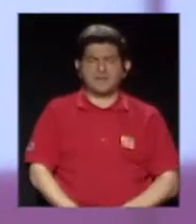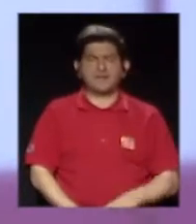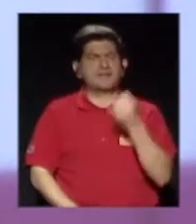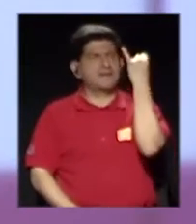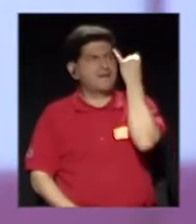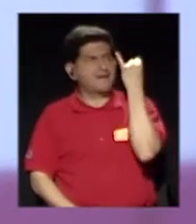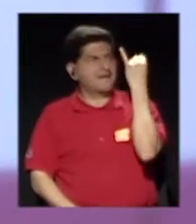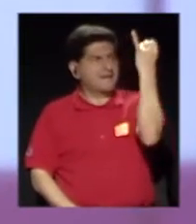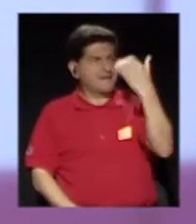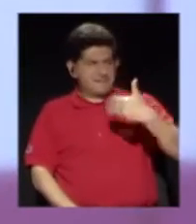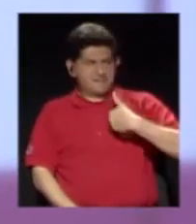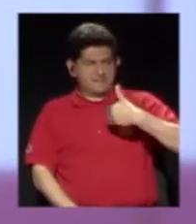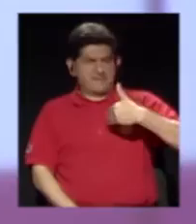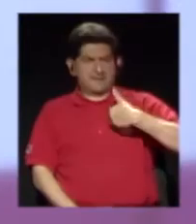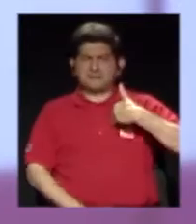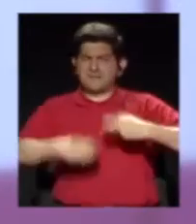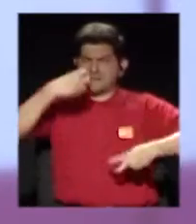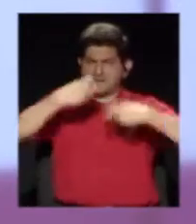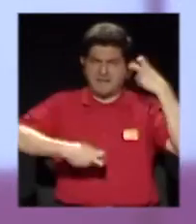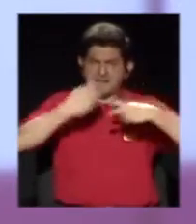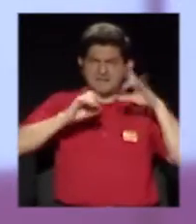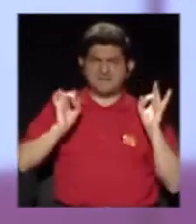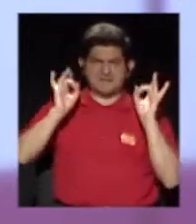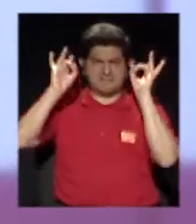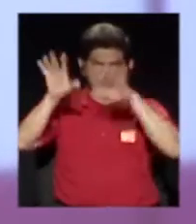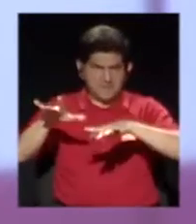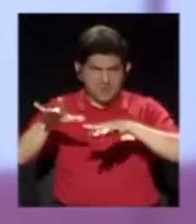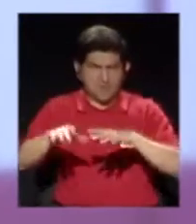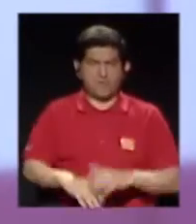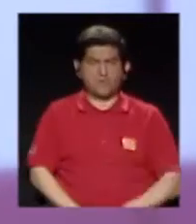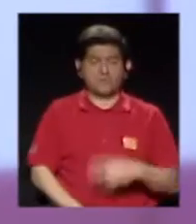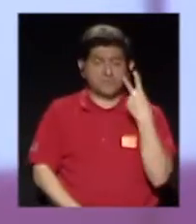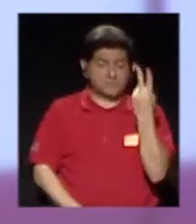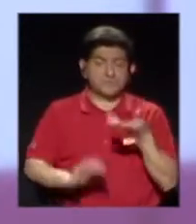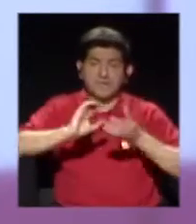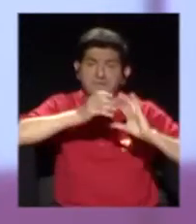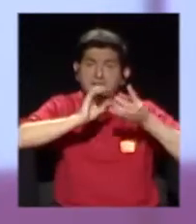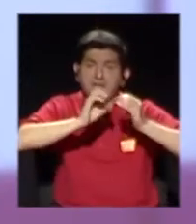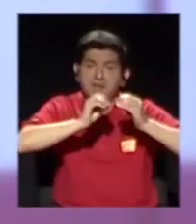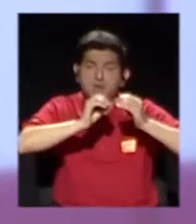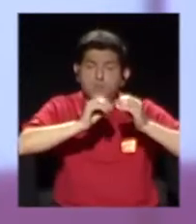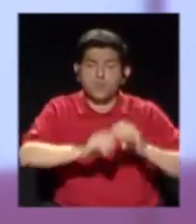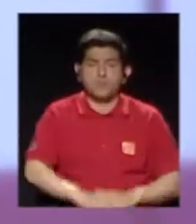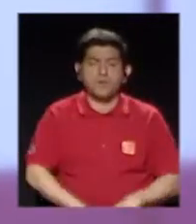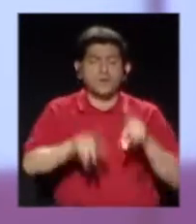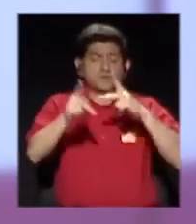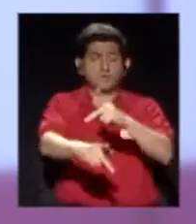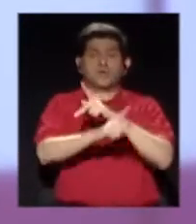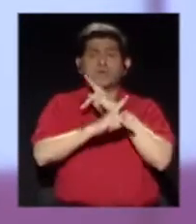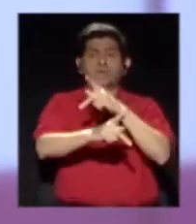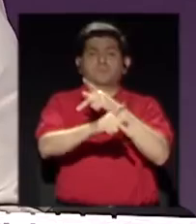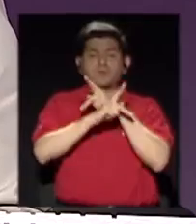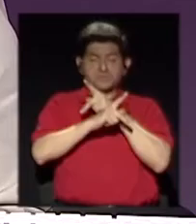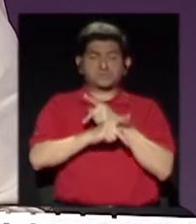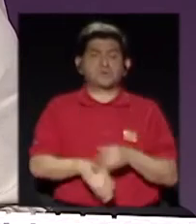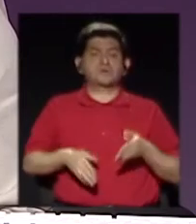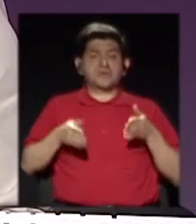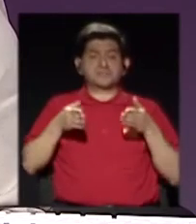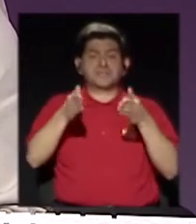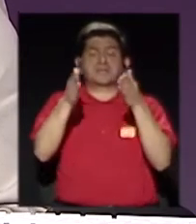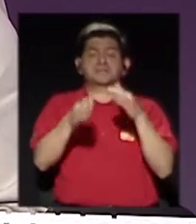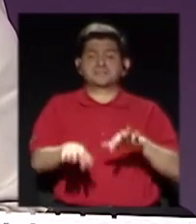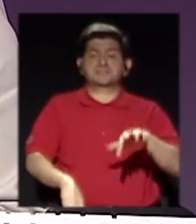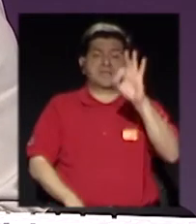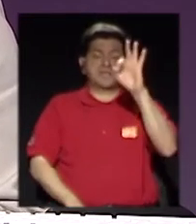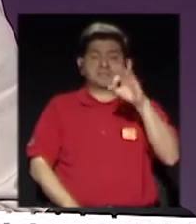de crímenes de odio se evidencia en la cantidad de refugiados que andan en la calle y que tampoco